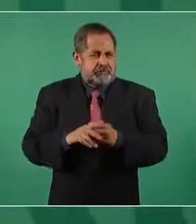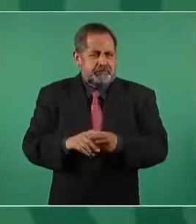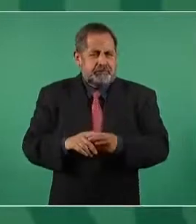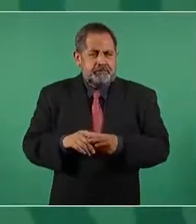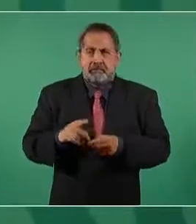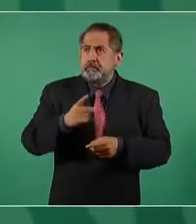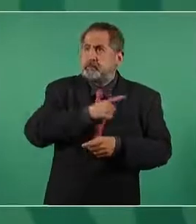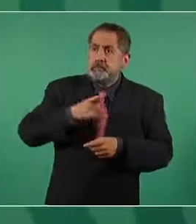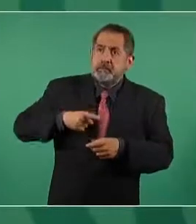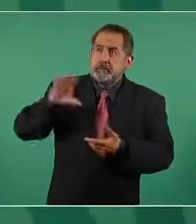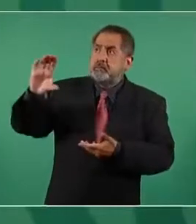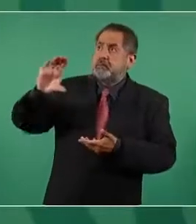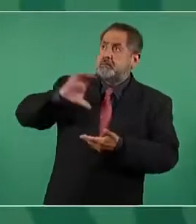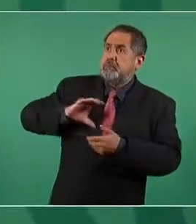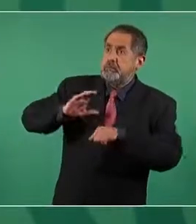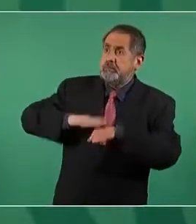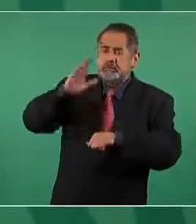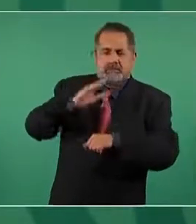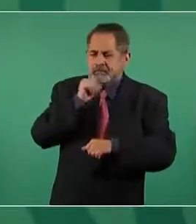la deuda,